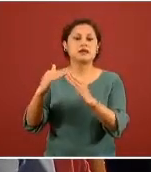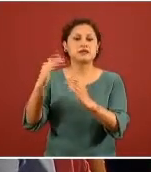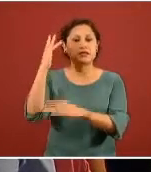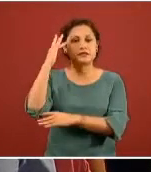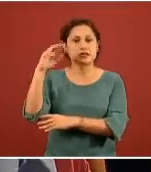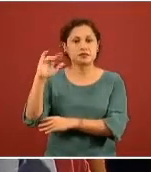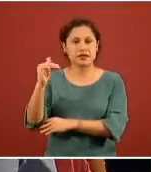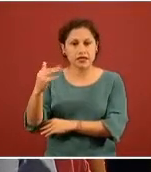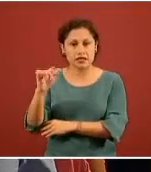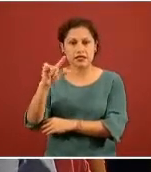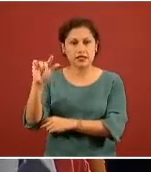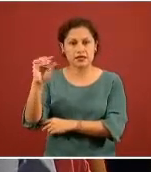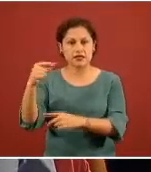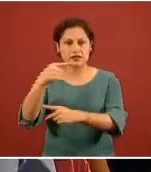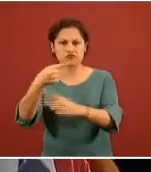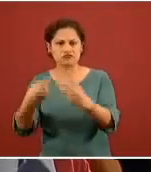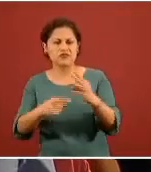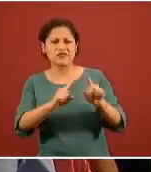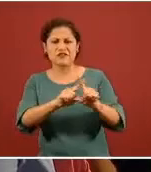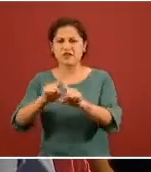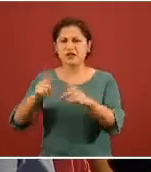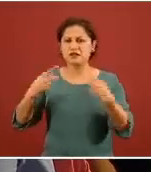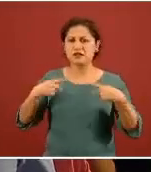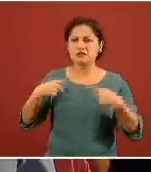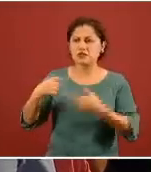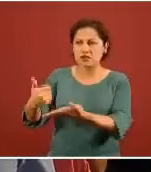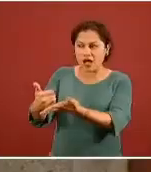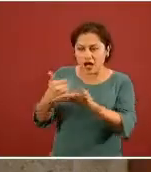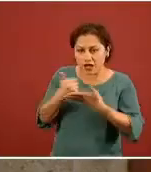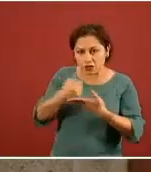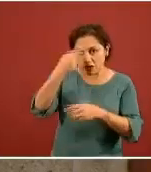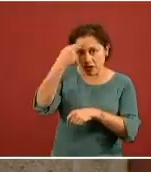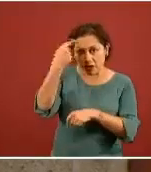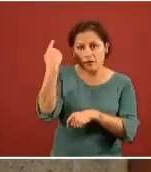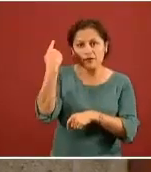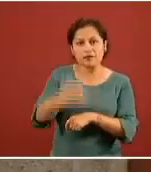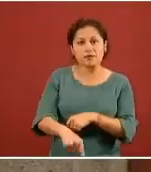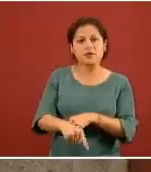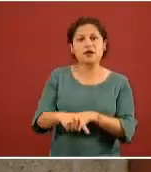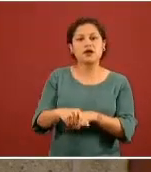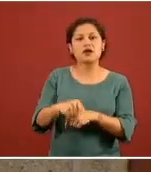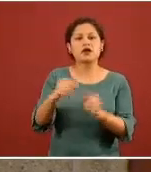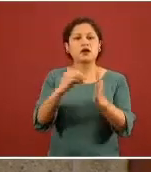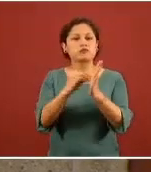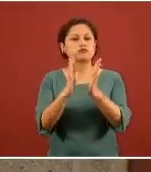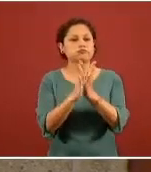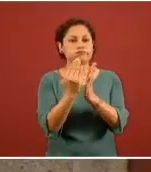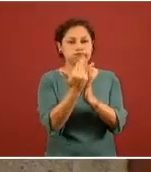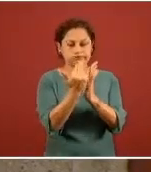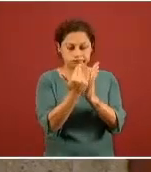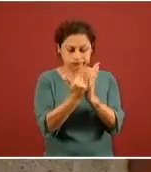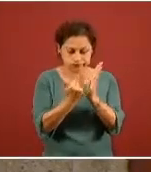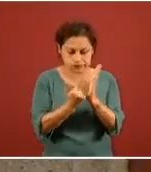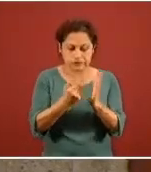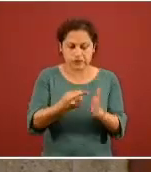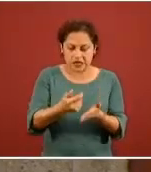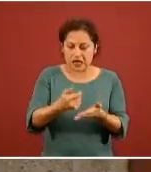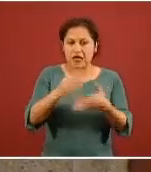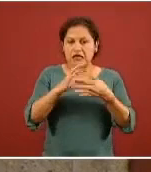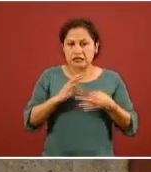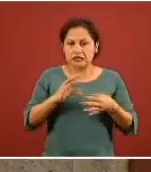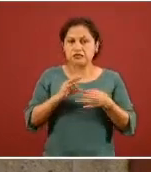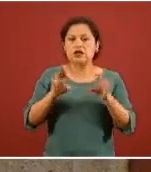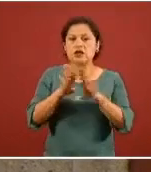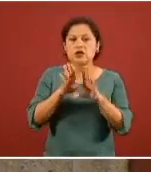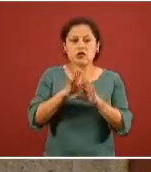interés particular por apoyarnos en esta estrategia para ubicar cómo tenemos que estar atendiendo a las mujeres.